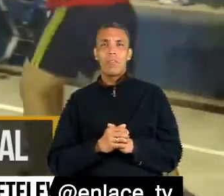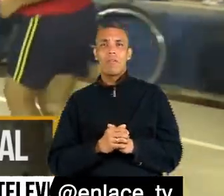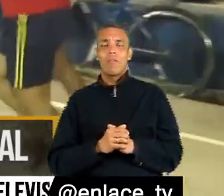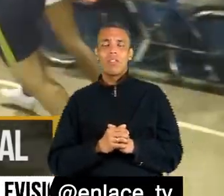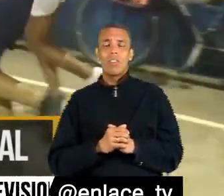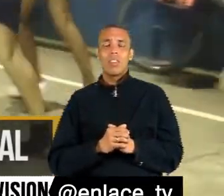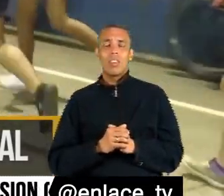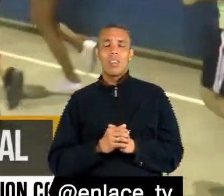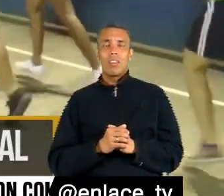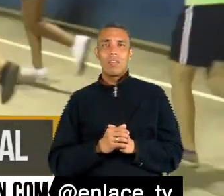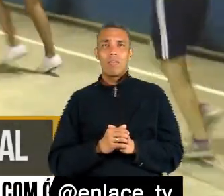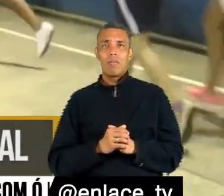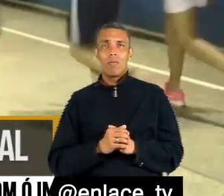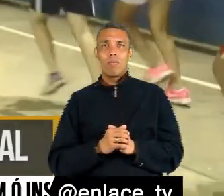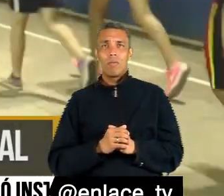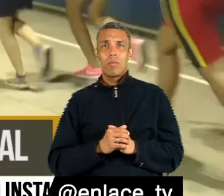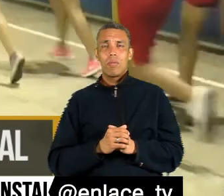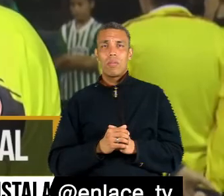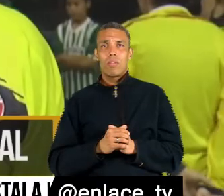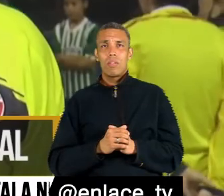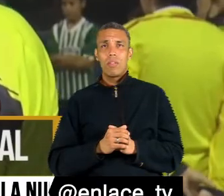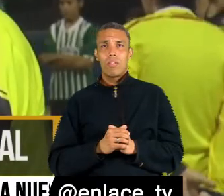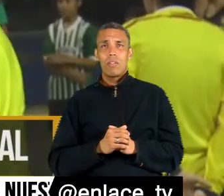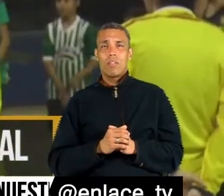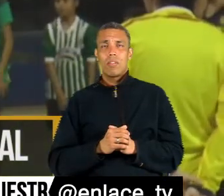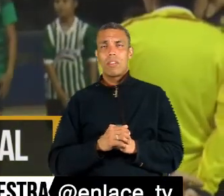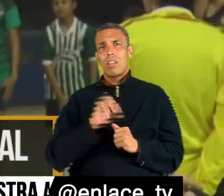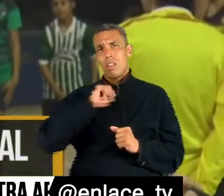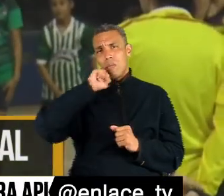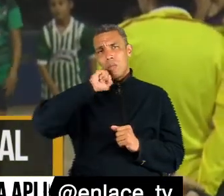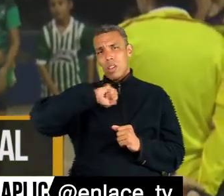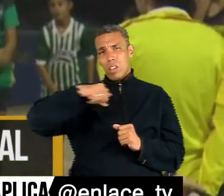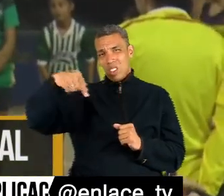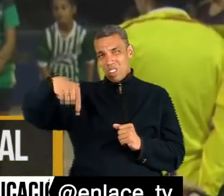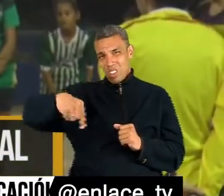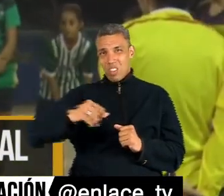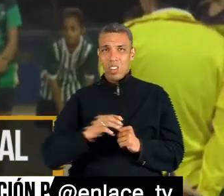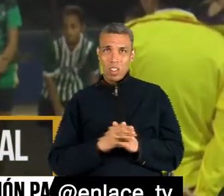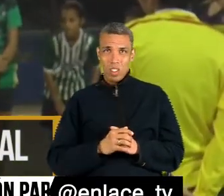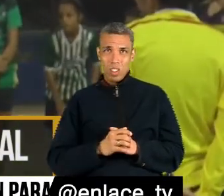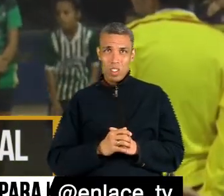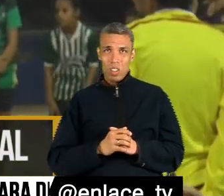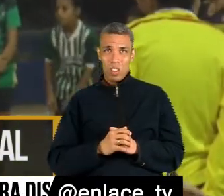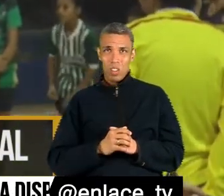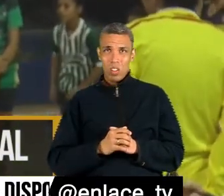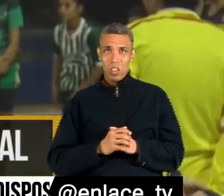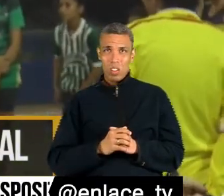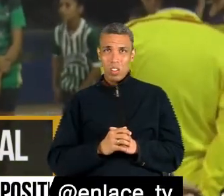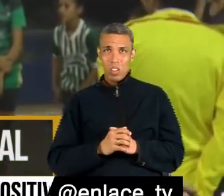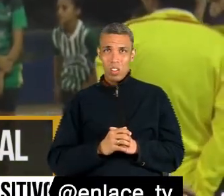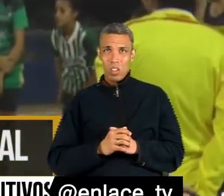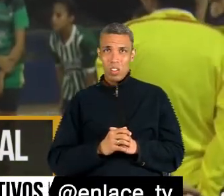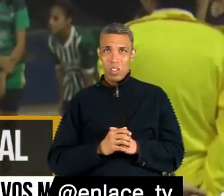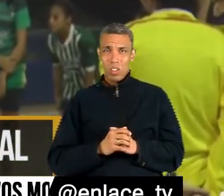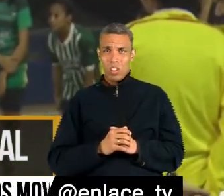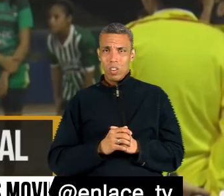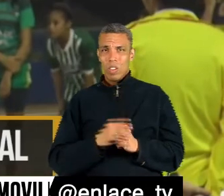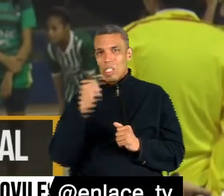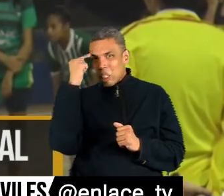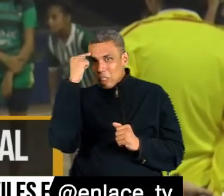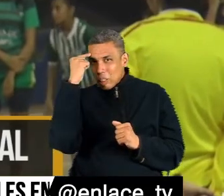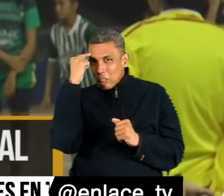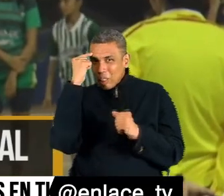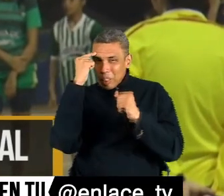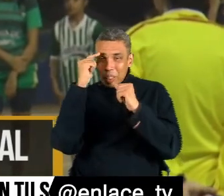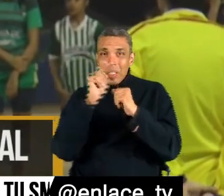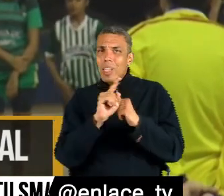más alta categoría en rama femenina. En Barranca Bermeja estamos tratando de primero ahorita cambiar la mentalidad de las niñas,